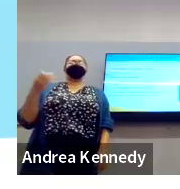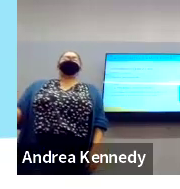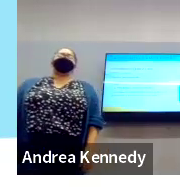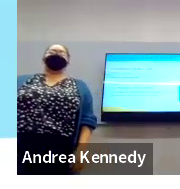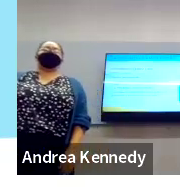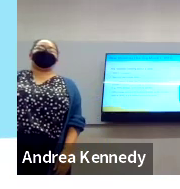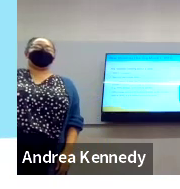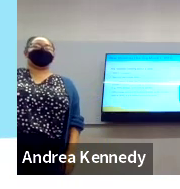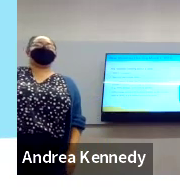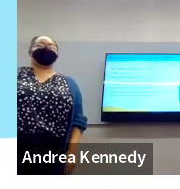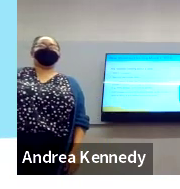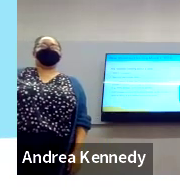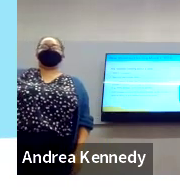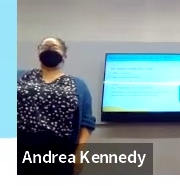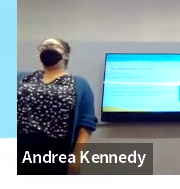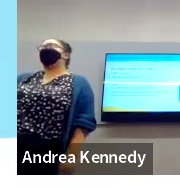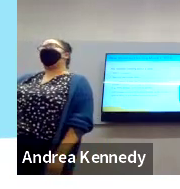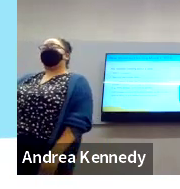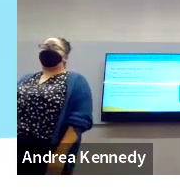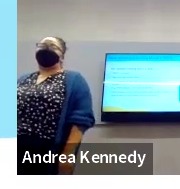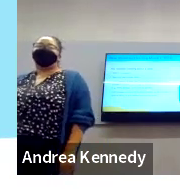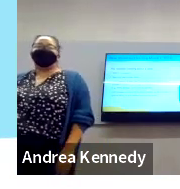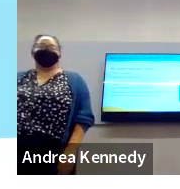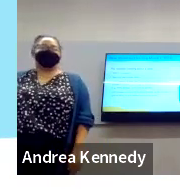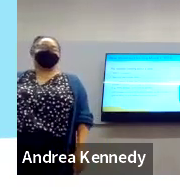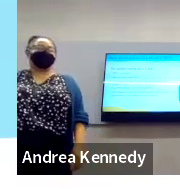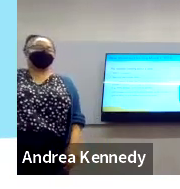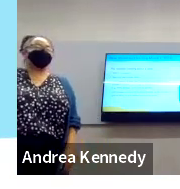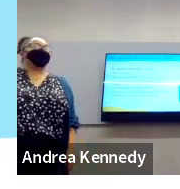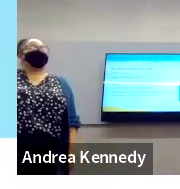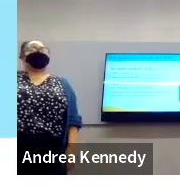So for those newer tenancies, those starting March 1st or